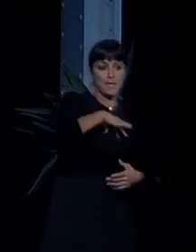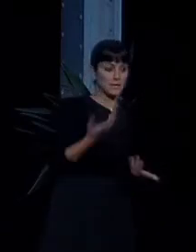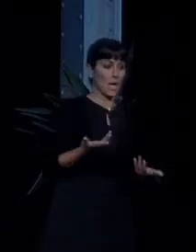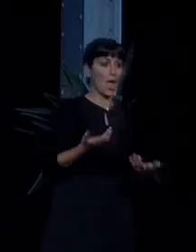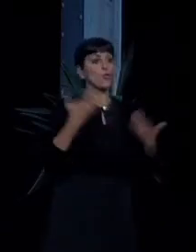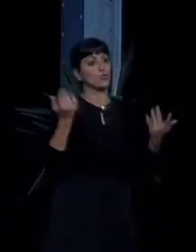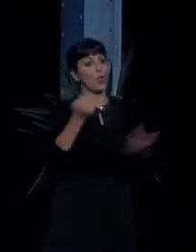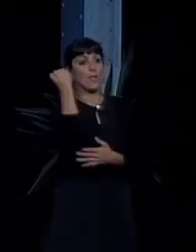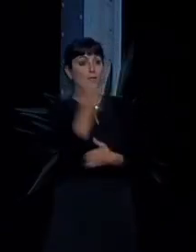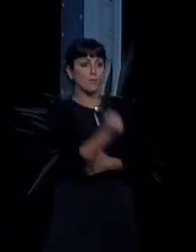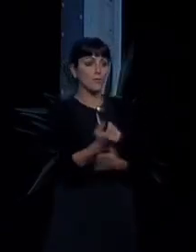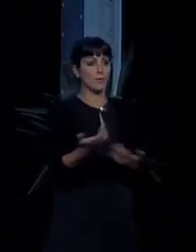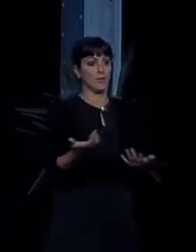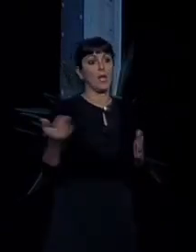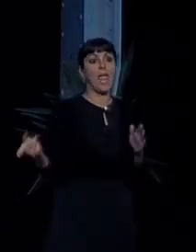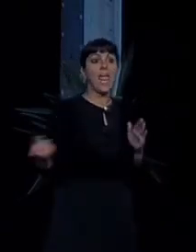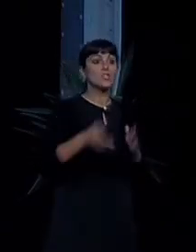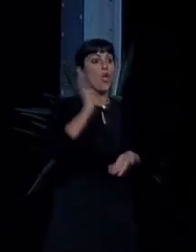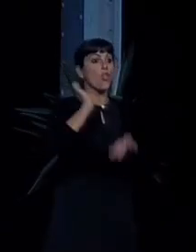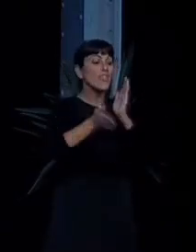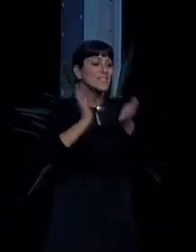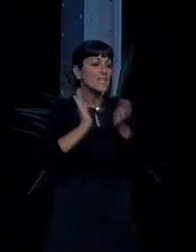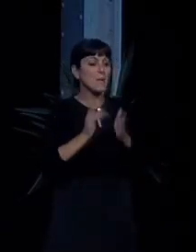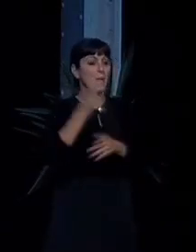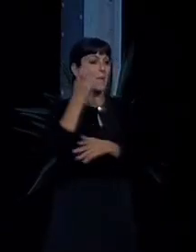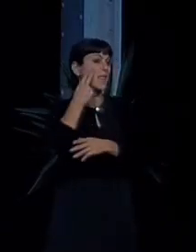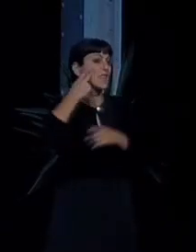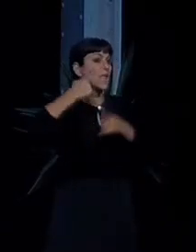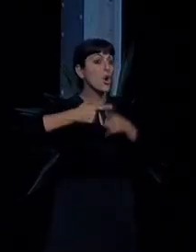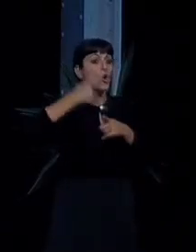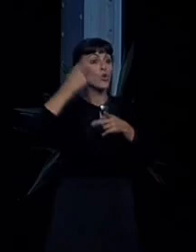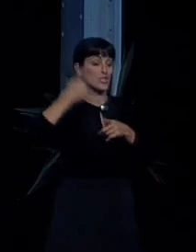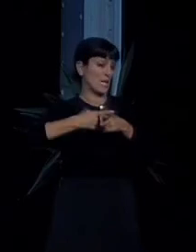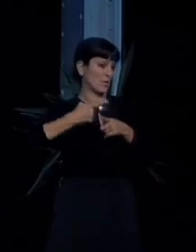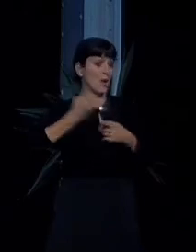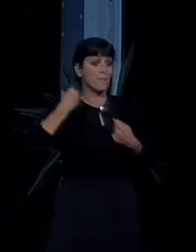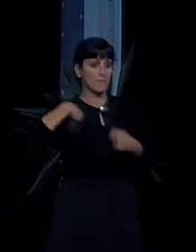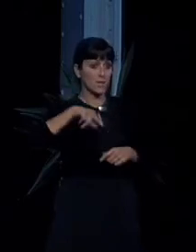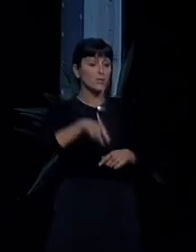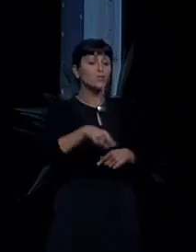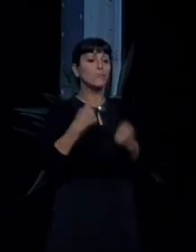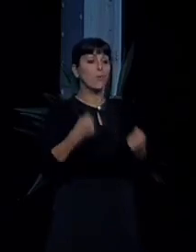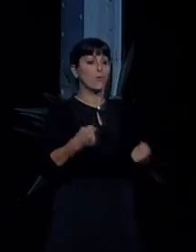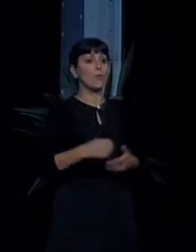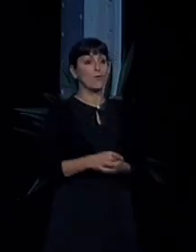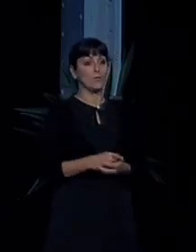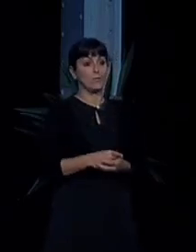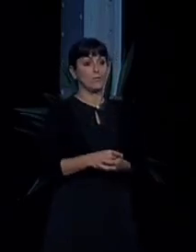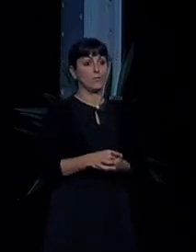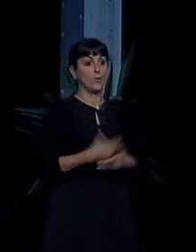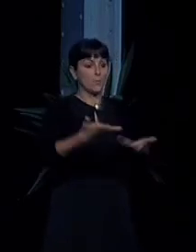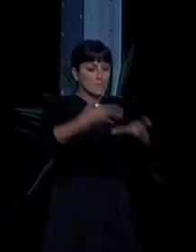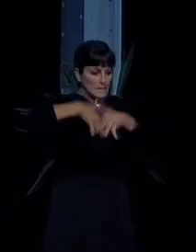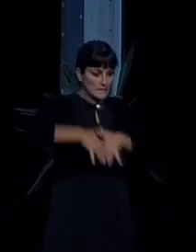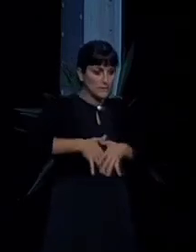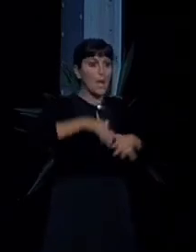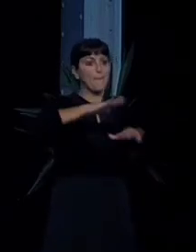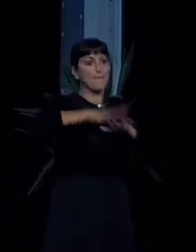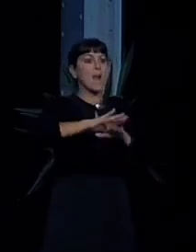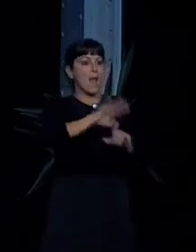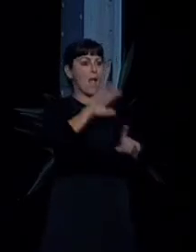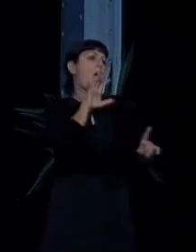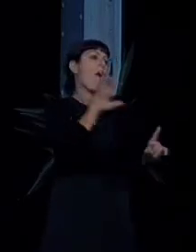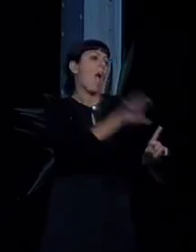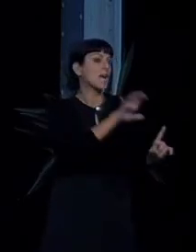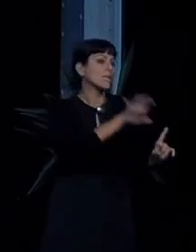de cómo la disciplina del terror sexual la incorporamos, reformulamos las actitudes e incorporamos la culpabilidad de haber sufrido una agresión sexual y, en